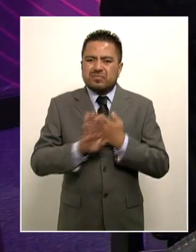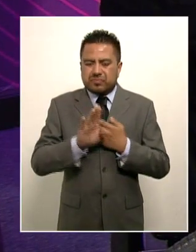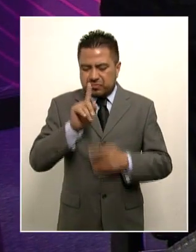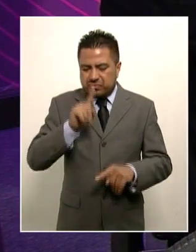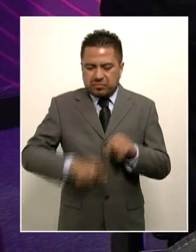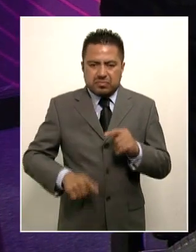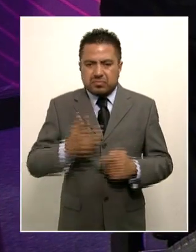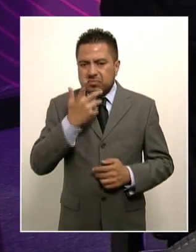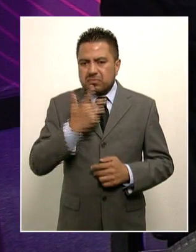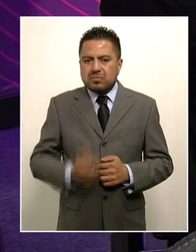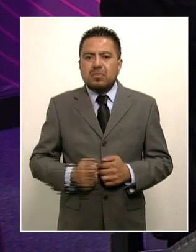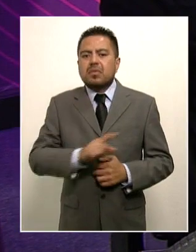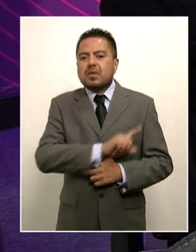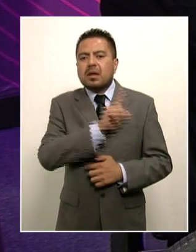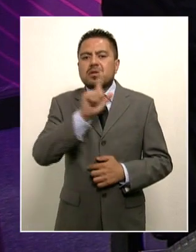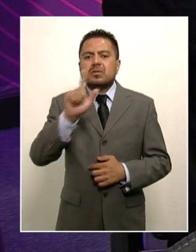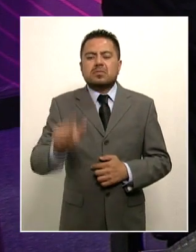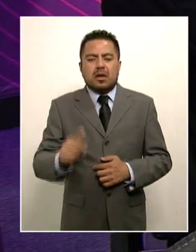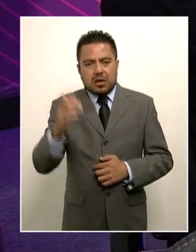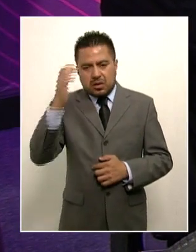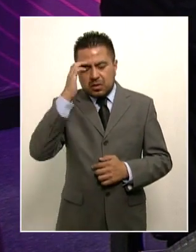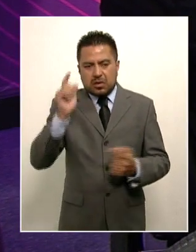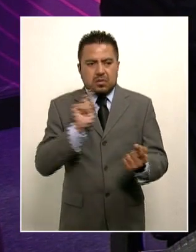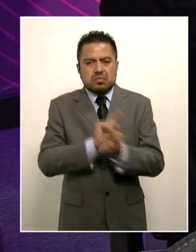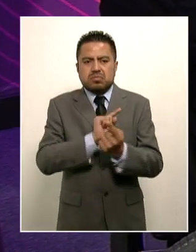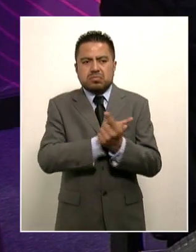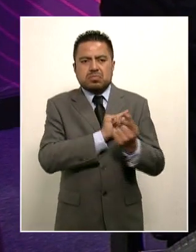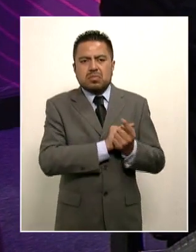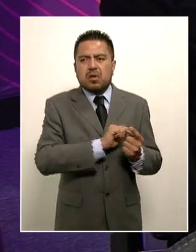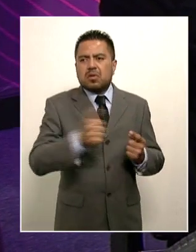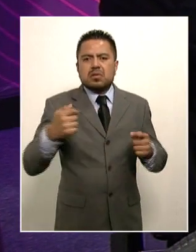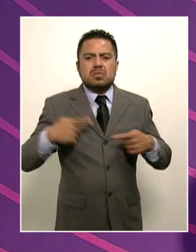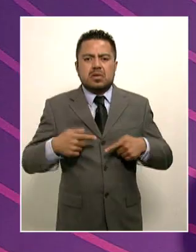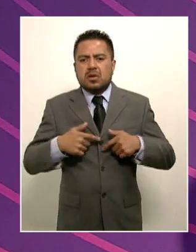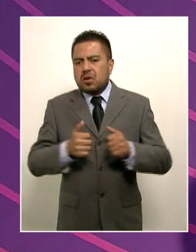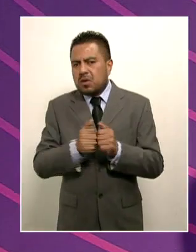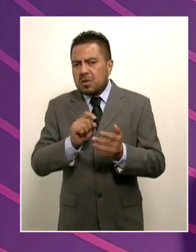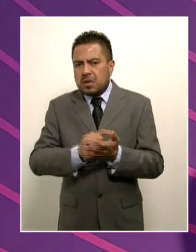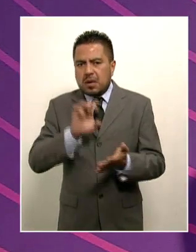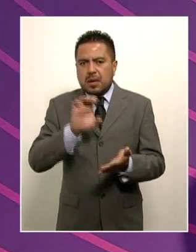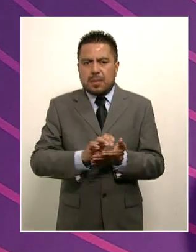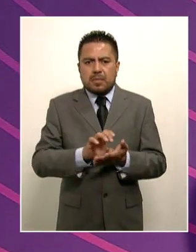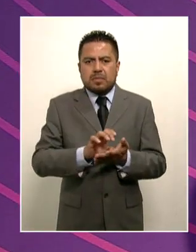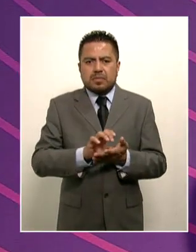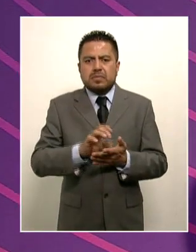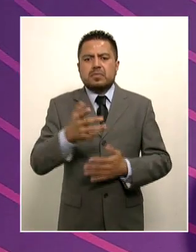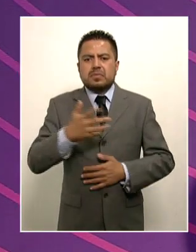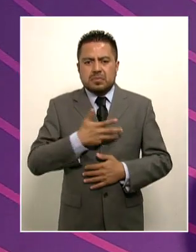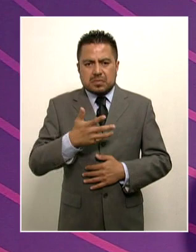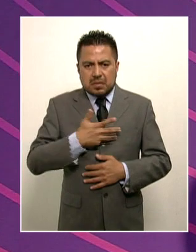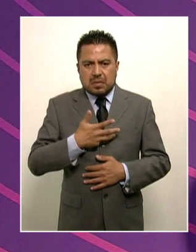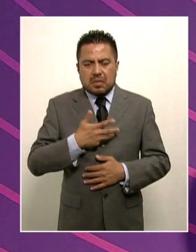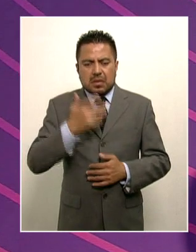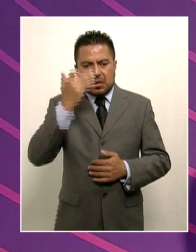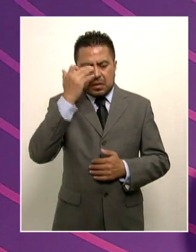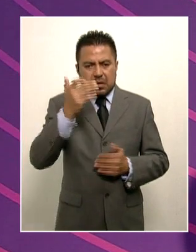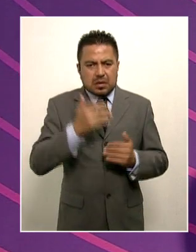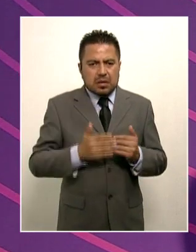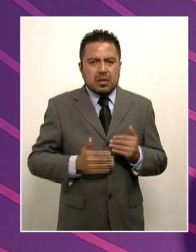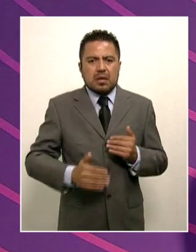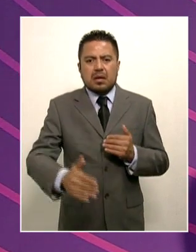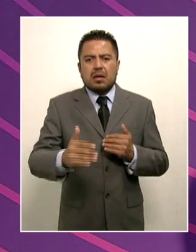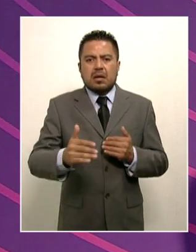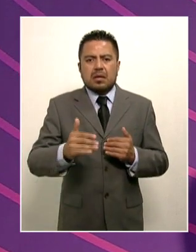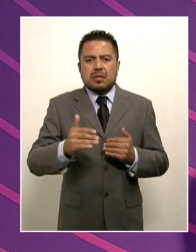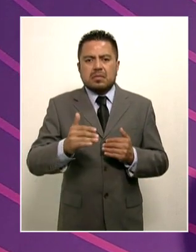Después conocí a otras personas con discapacidad que ya tenían pues tiempo